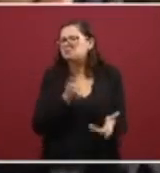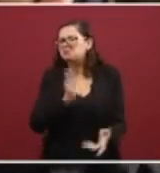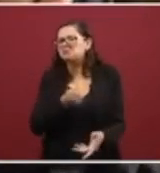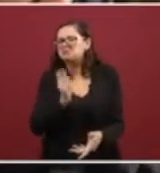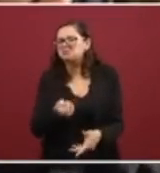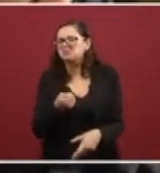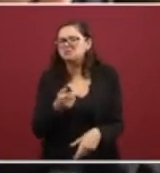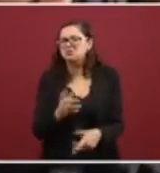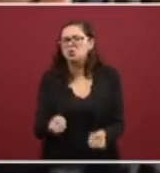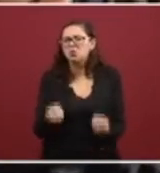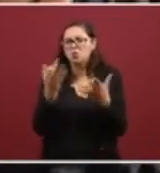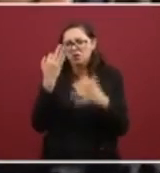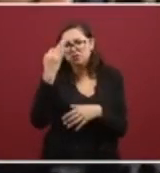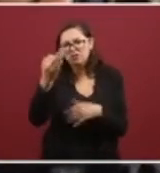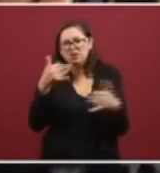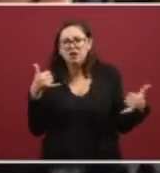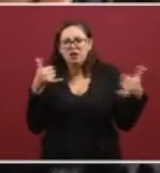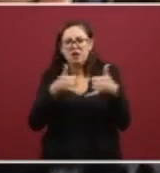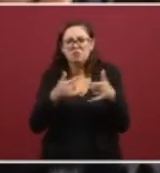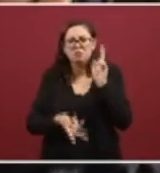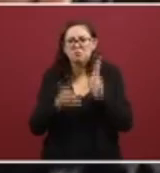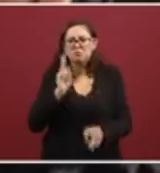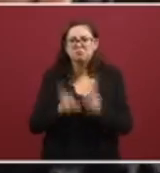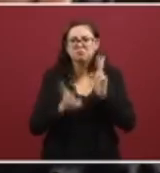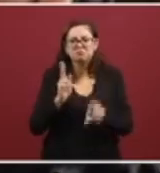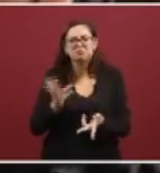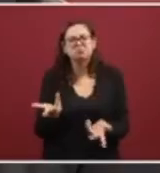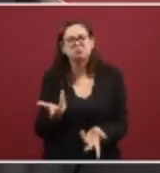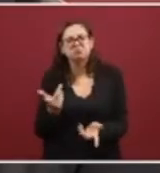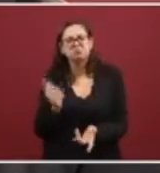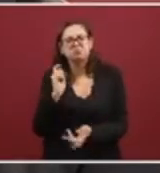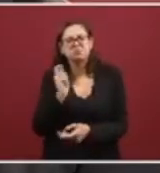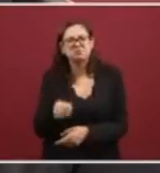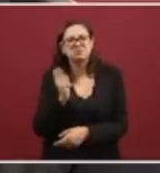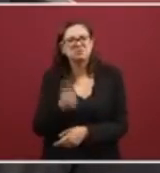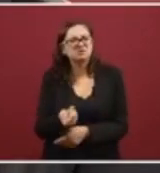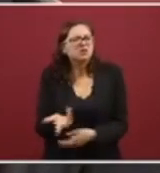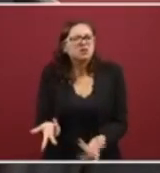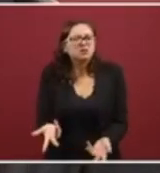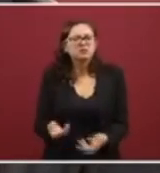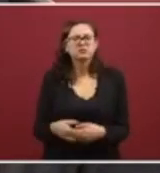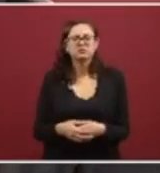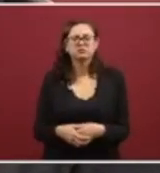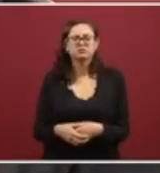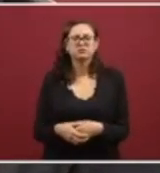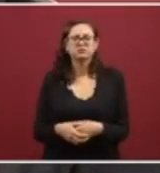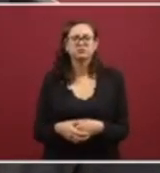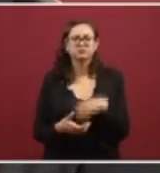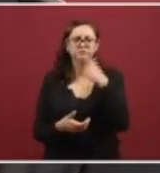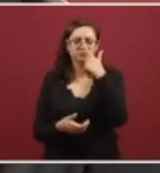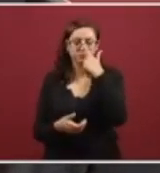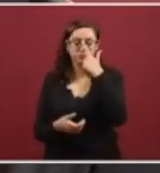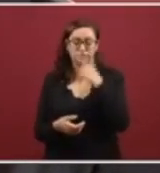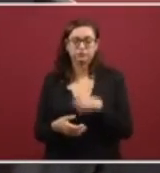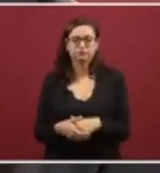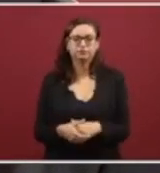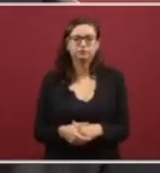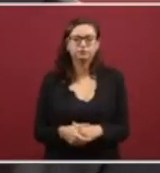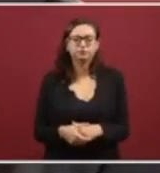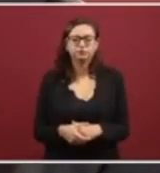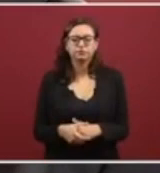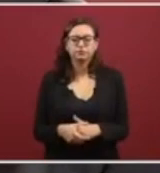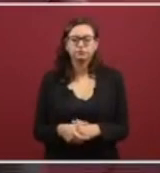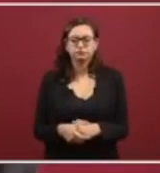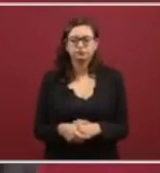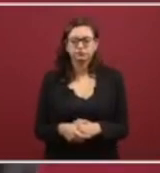ampliar cuánto duró, por ejemplo, y qué es lo que ahí se dijo. Gracias. Sí, bueno, ya presenté el día de ayer el informe